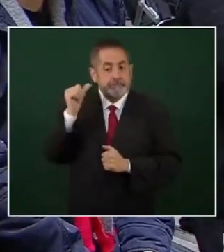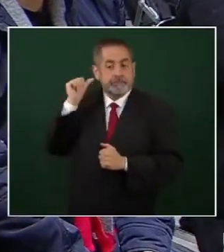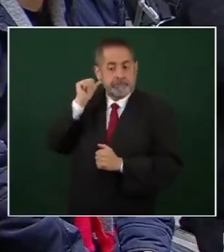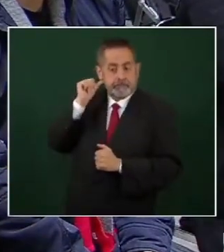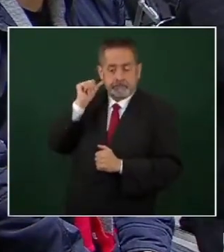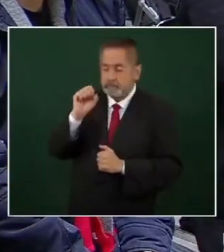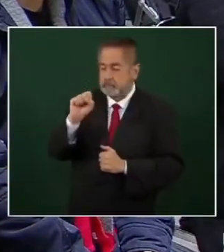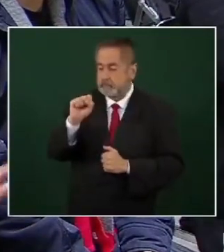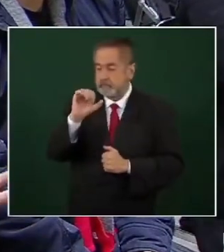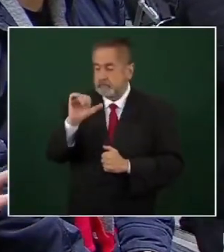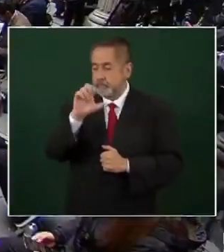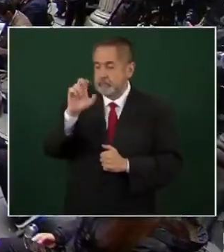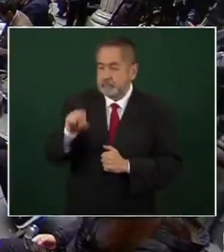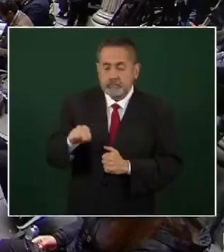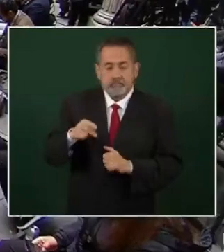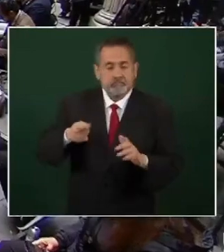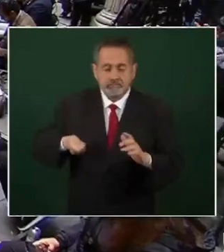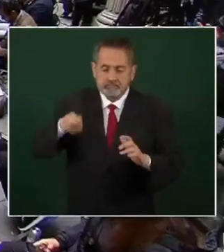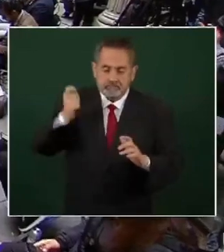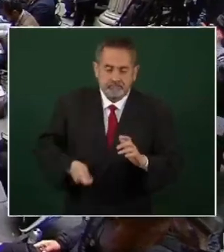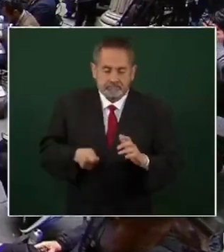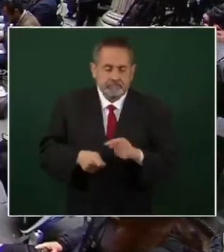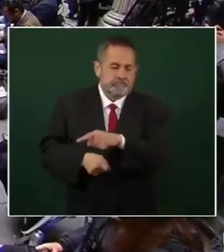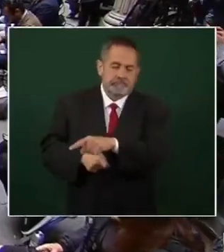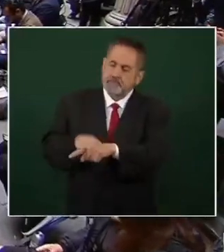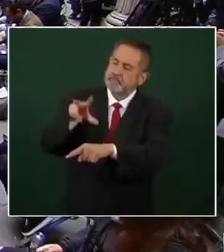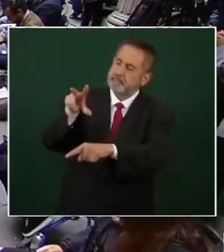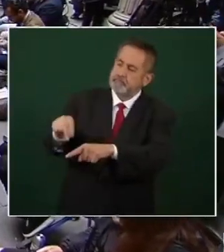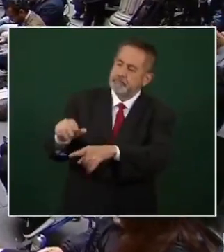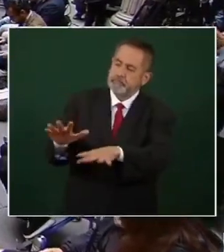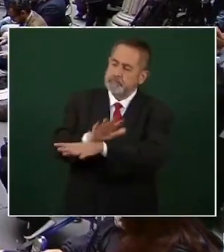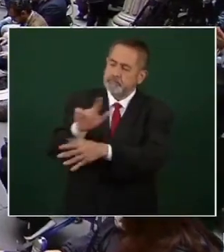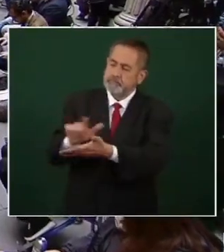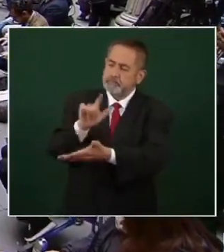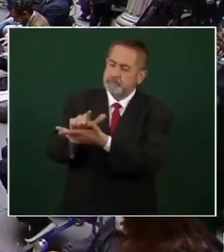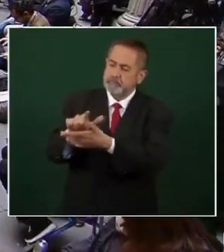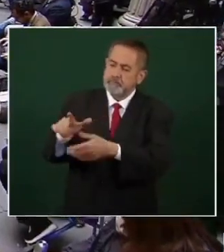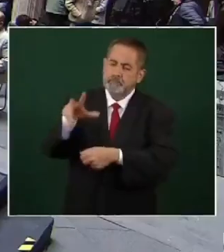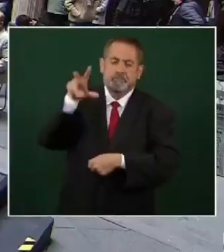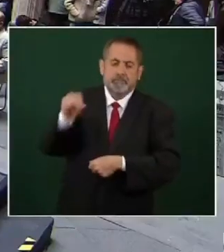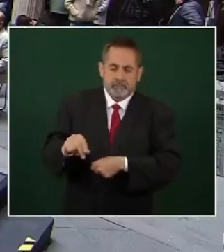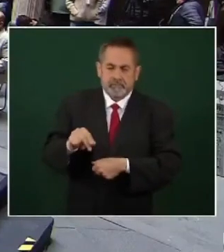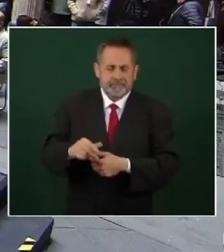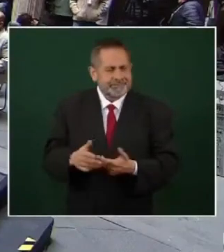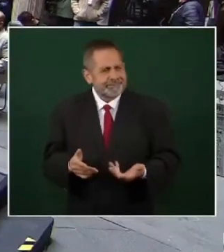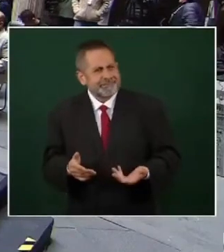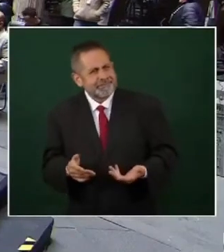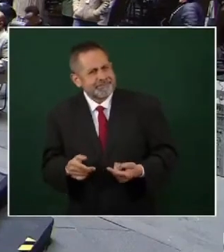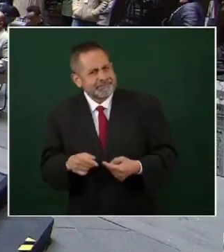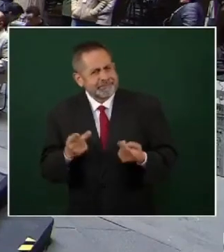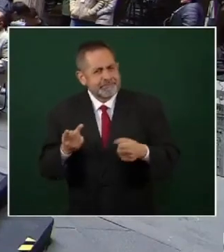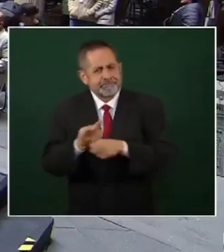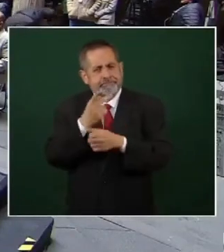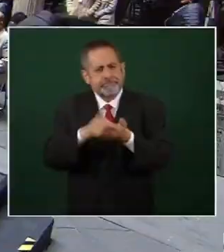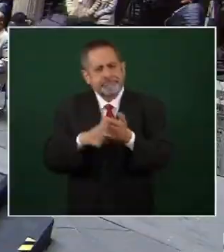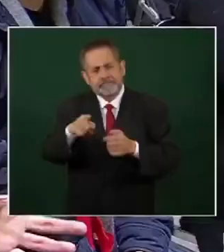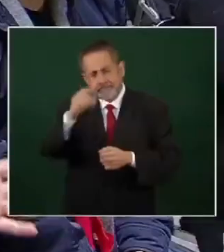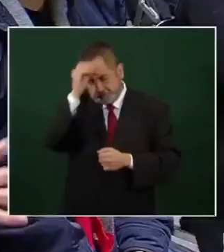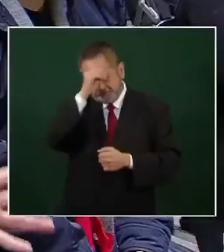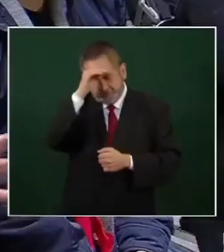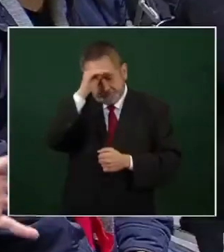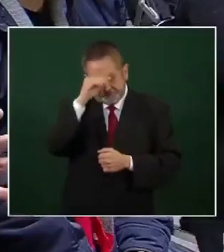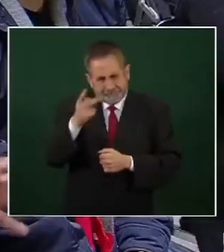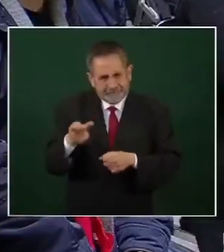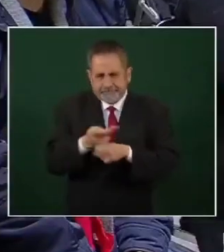Corte de Justicia falló en contra de esta reforma local. preguntarle, presidente, cuál es su opinión,